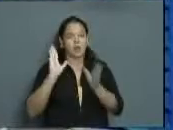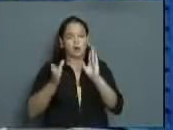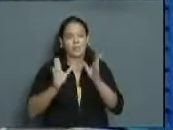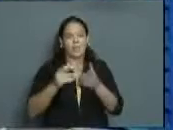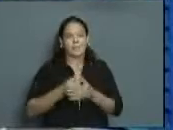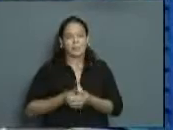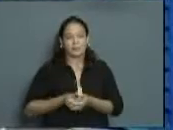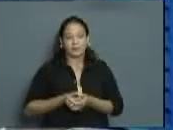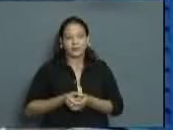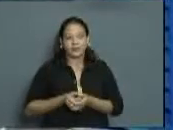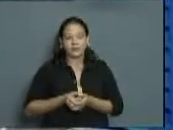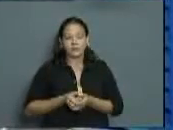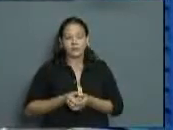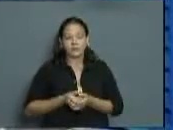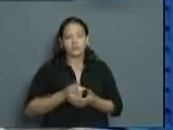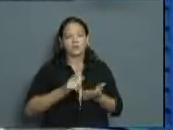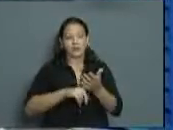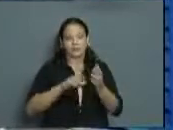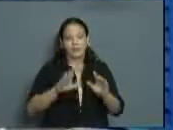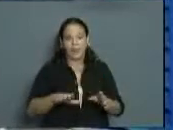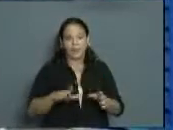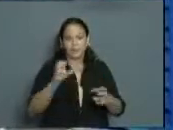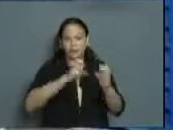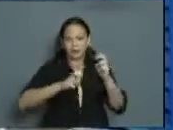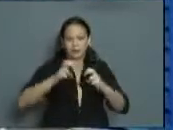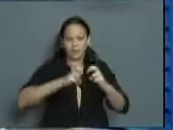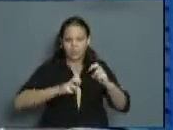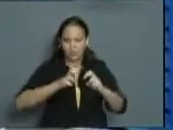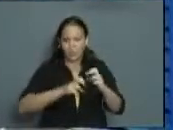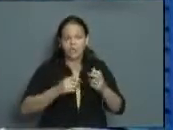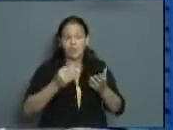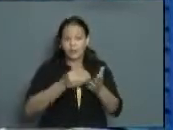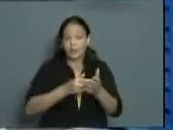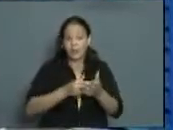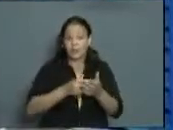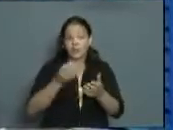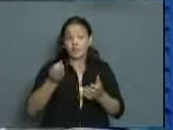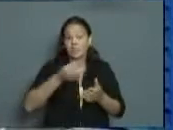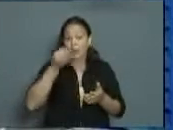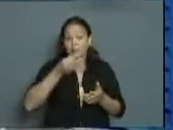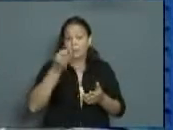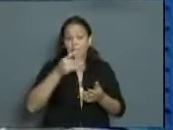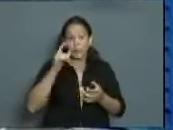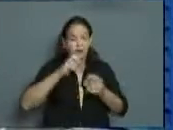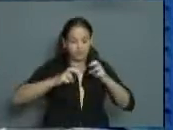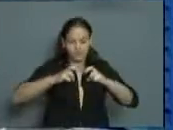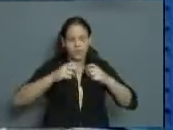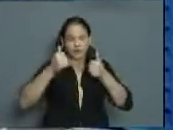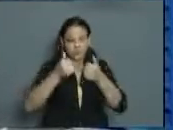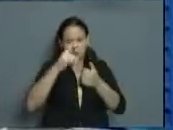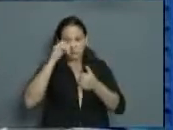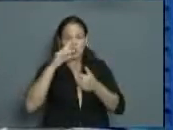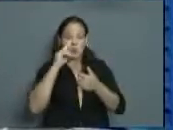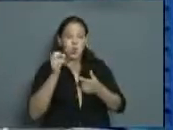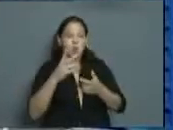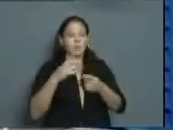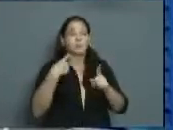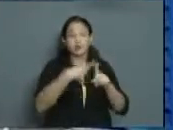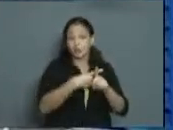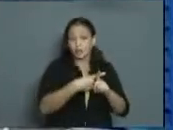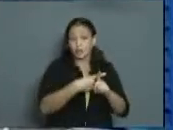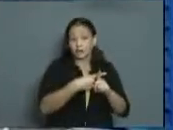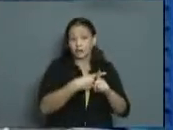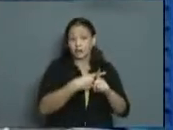en el cual se detiene la vacunación, se investiga y hay que llegar a la conclusión del caso. Si era positivo, se pasa al esquema